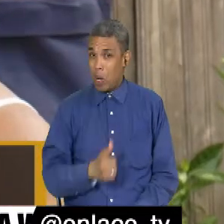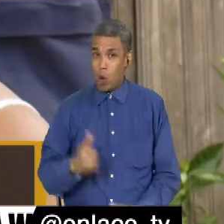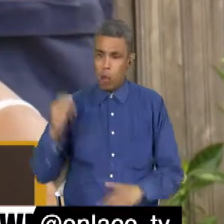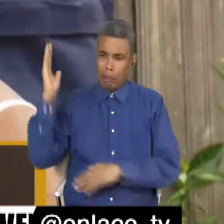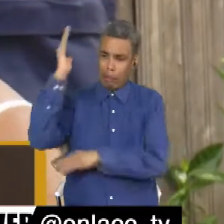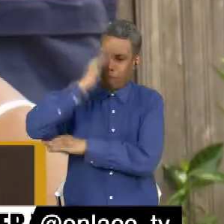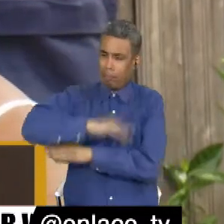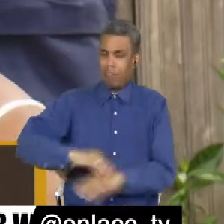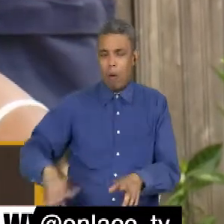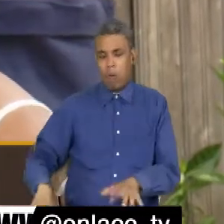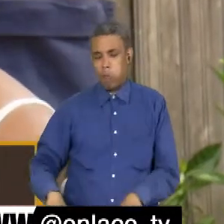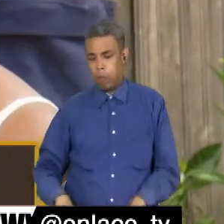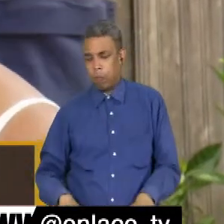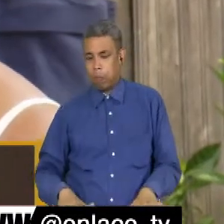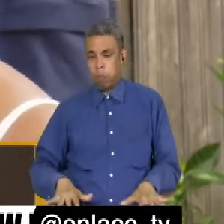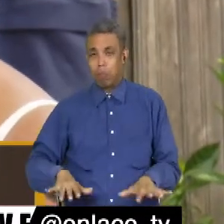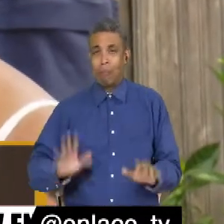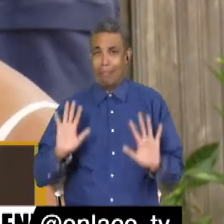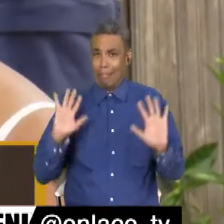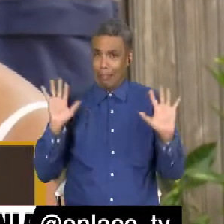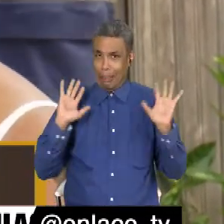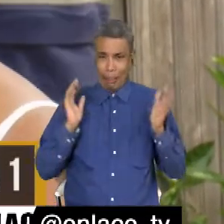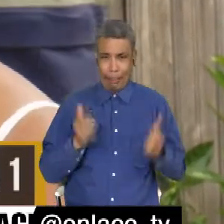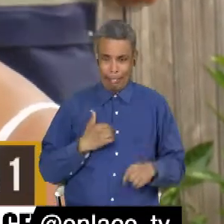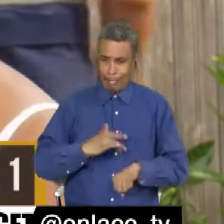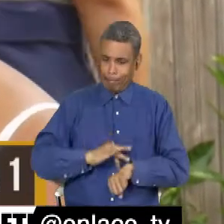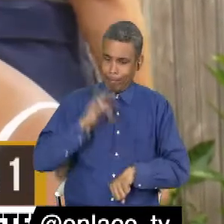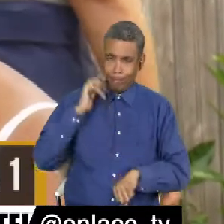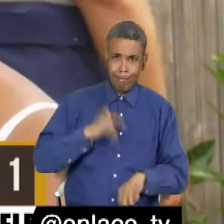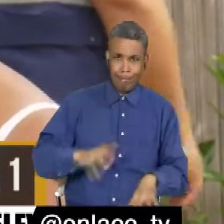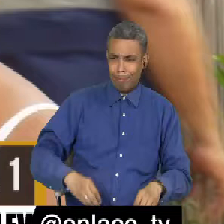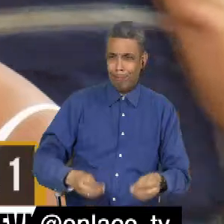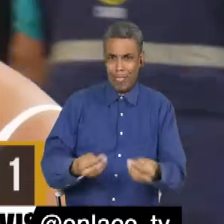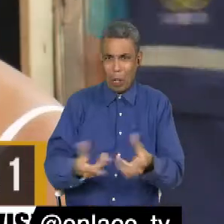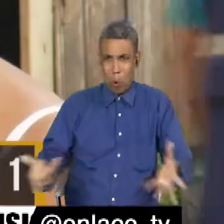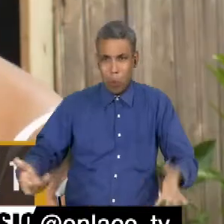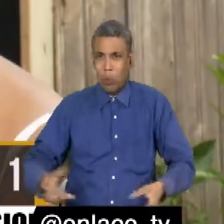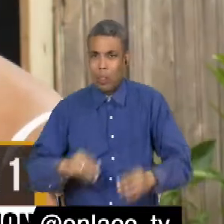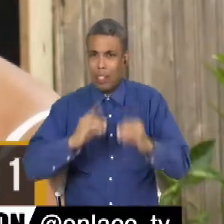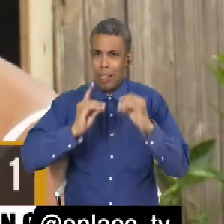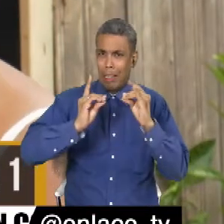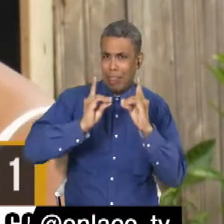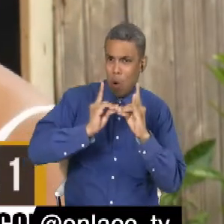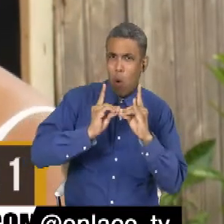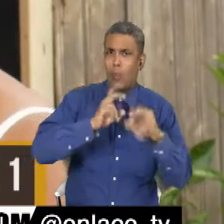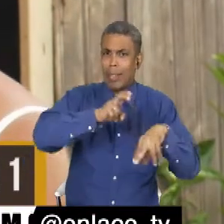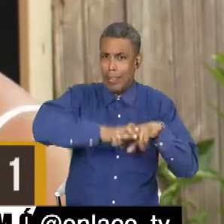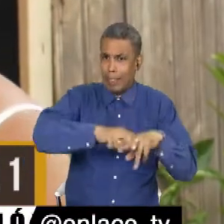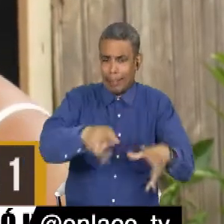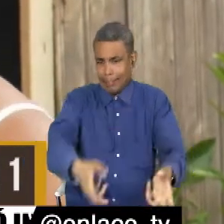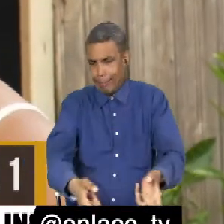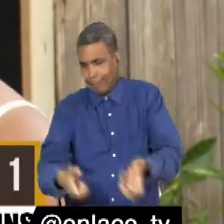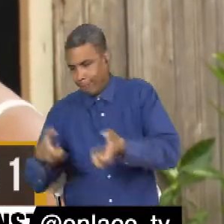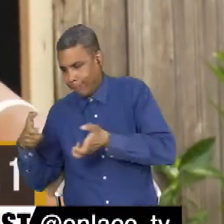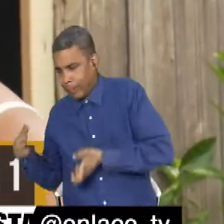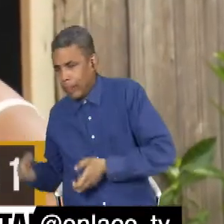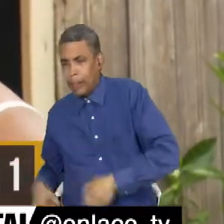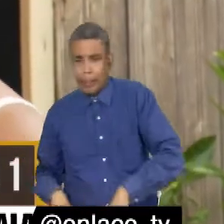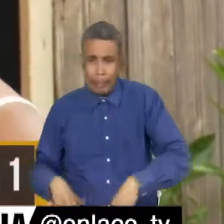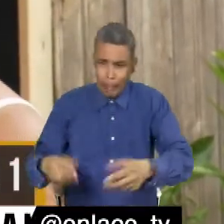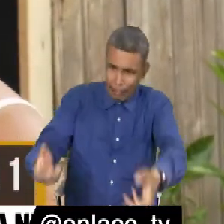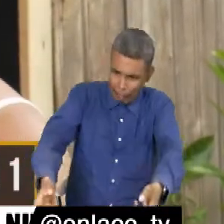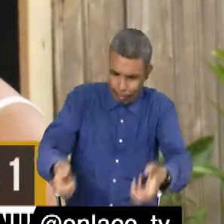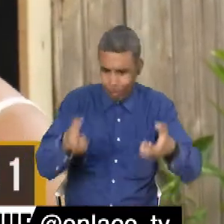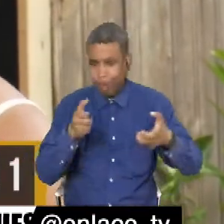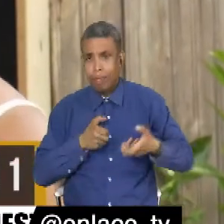Hasta ahorita que ya nosotros empezamos a desalojar la casa, a sacar las cosas y dejarlas acá afuera hasta que vino un